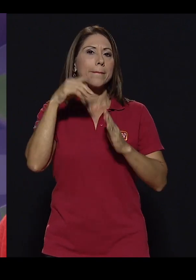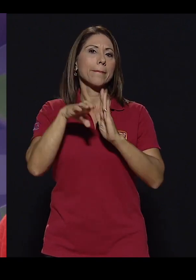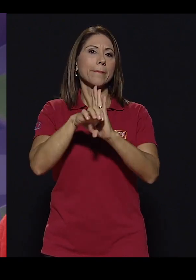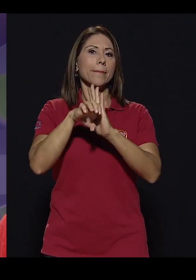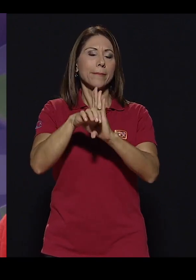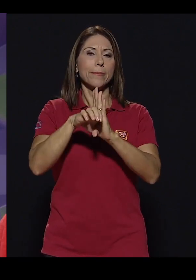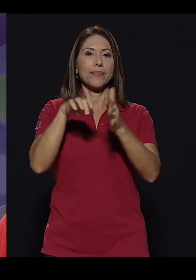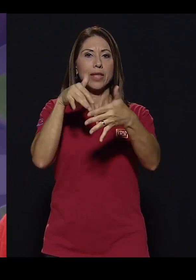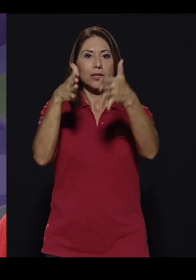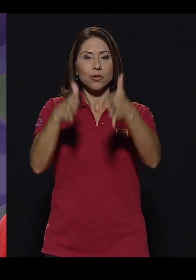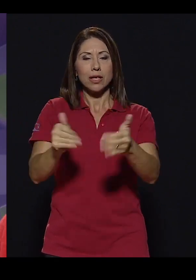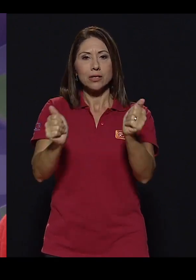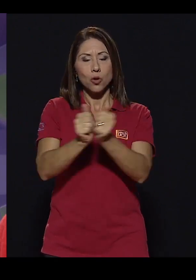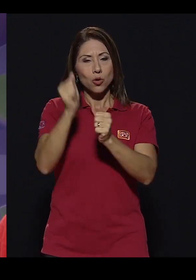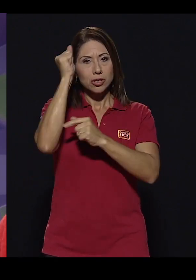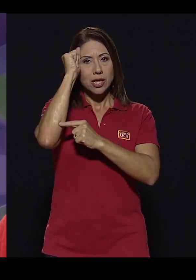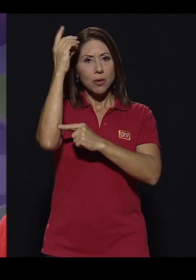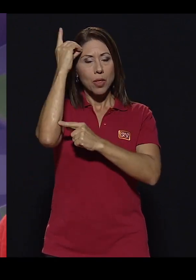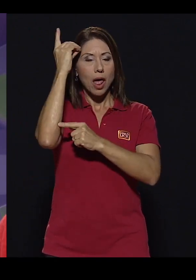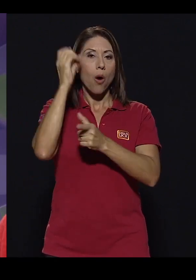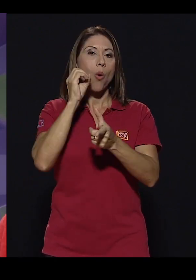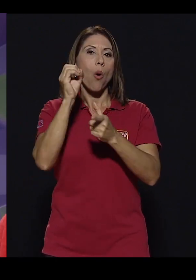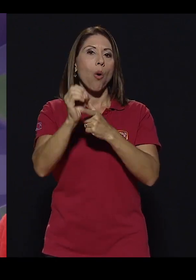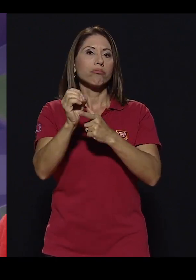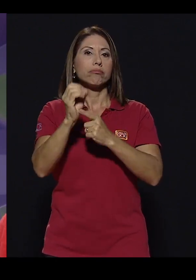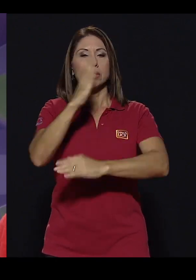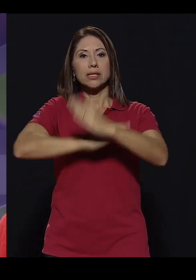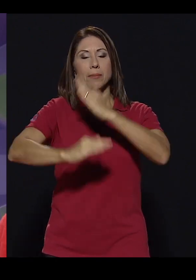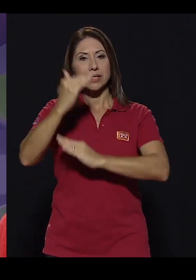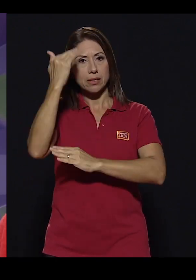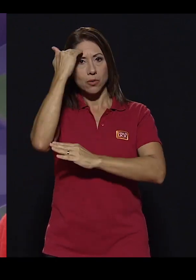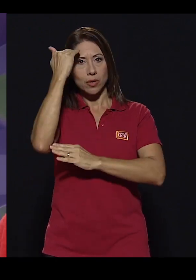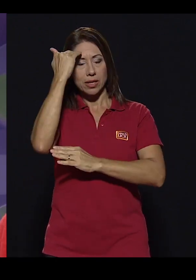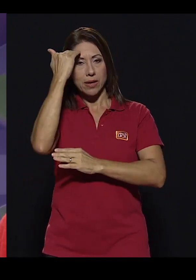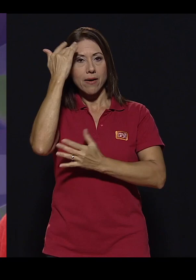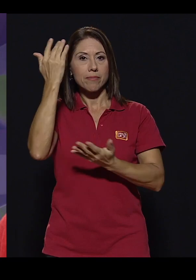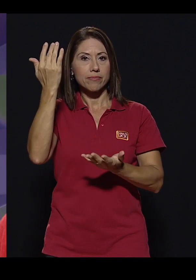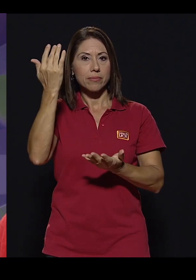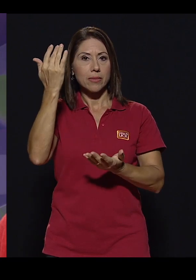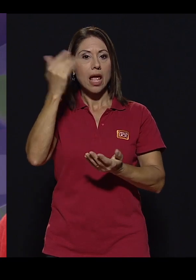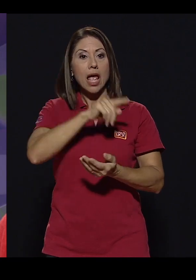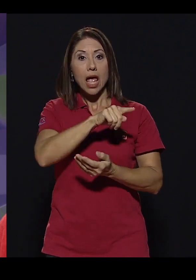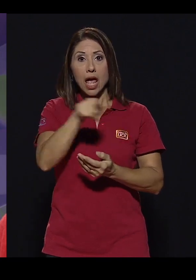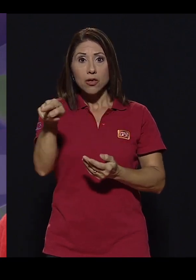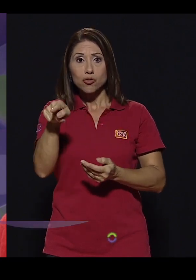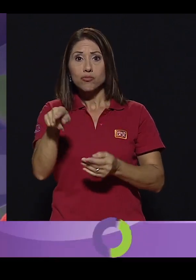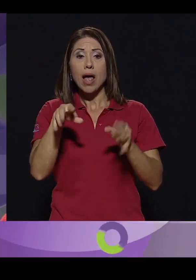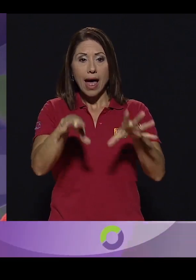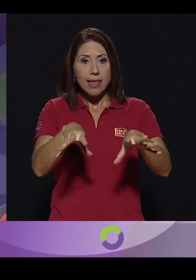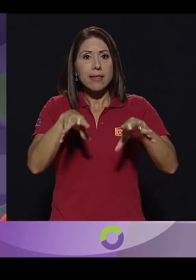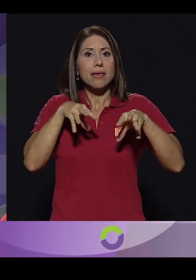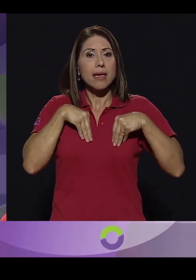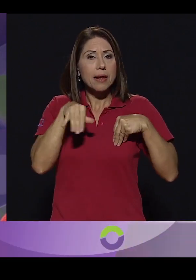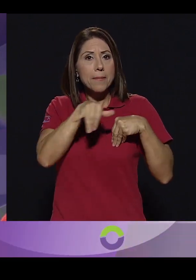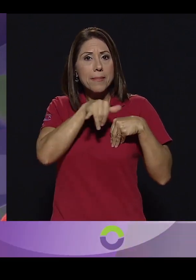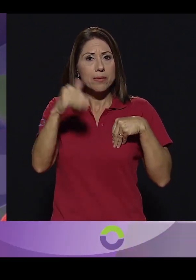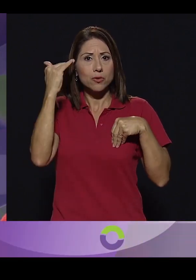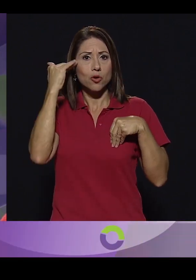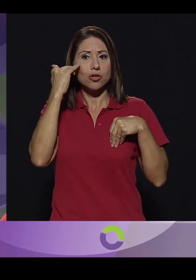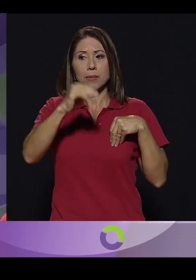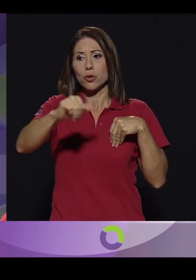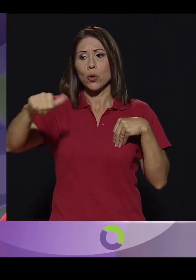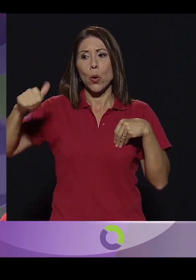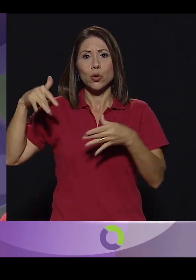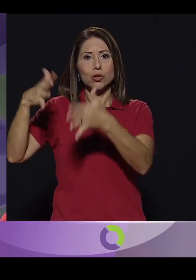caso de los estudiantes con síndrome de dawn con discapacidad cognitiva vayan a ir a adquirir los mismos conocimientos que el resto de los